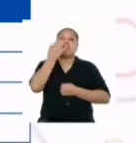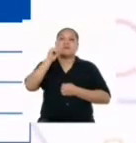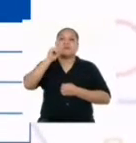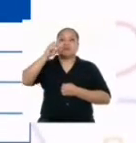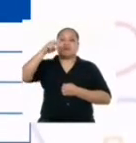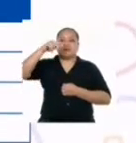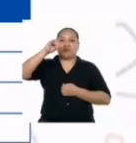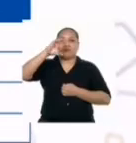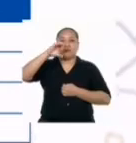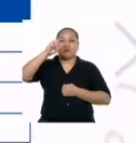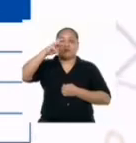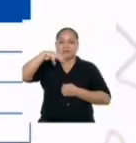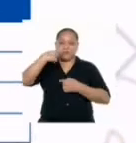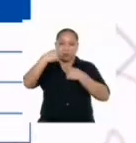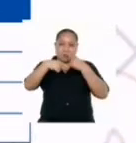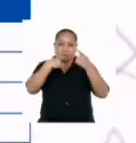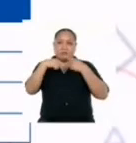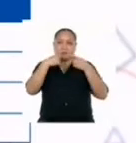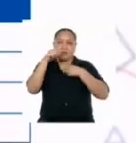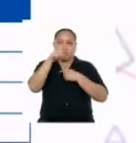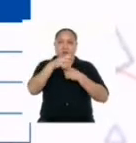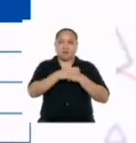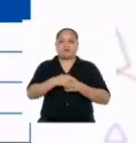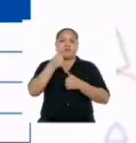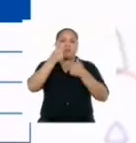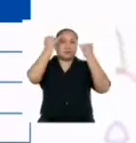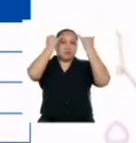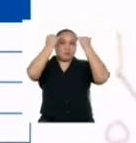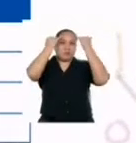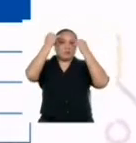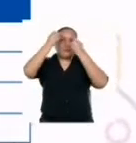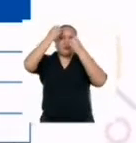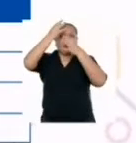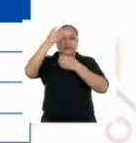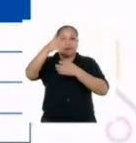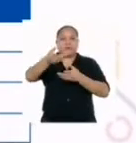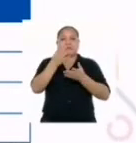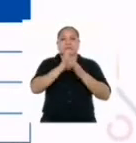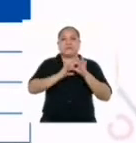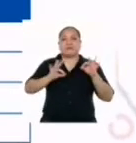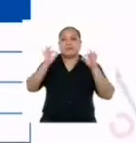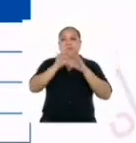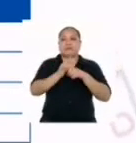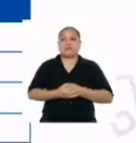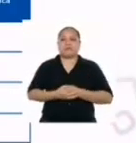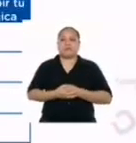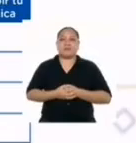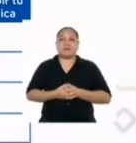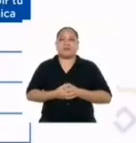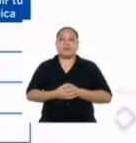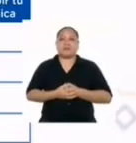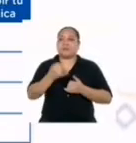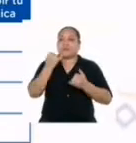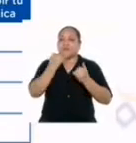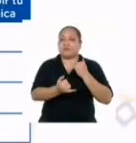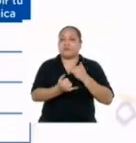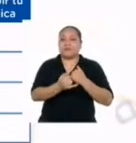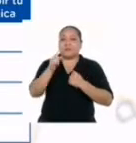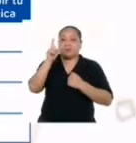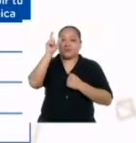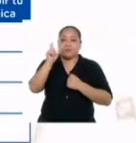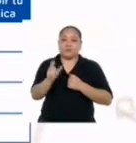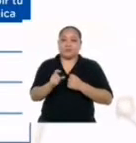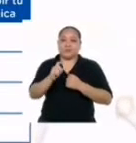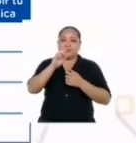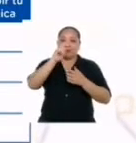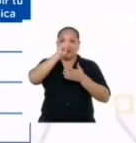que quieran narrar sobre ese tema y qué ideas o datos son importantes. Al final, ¿hay un